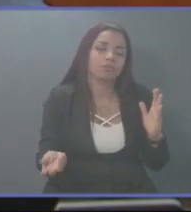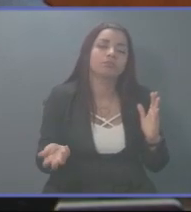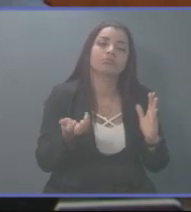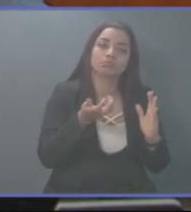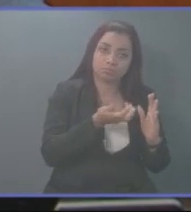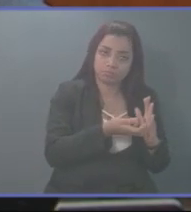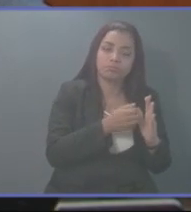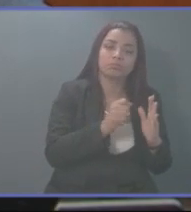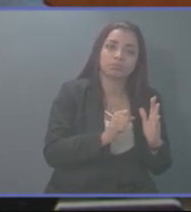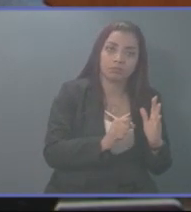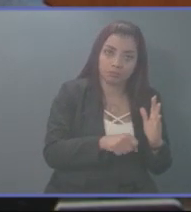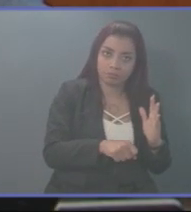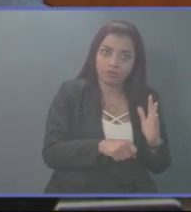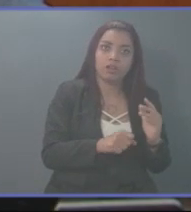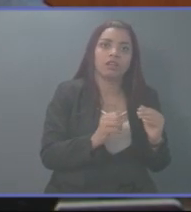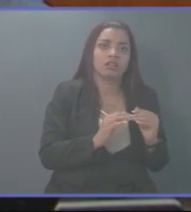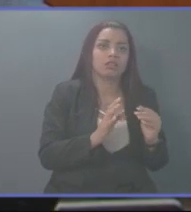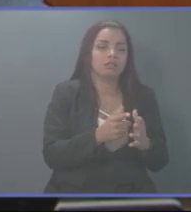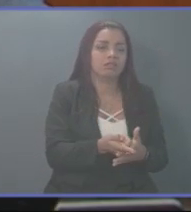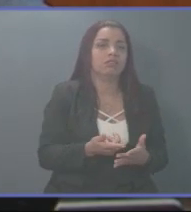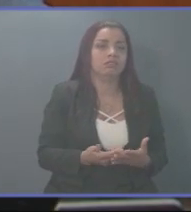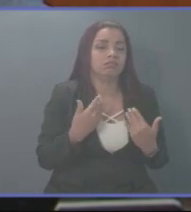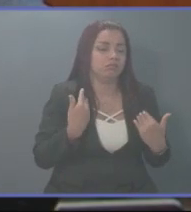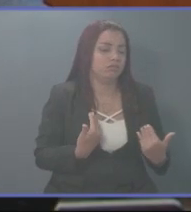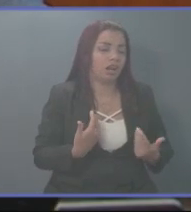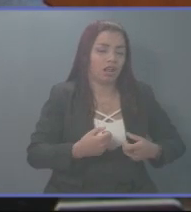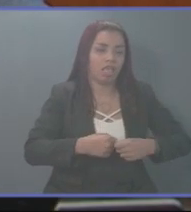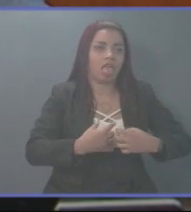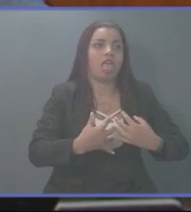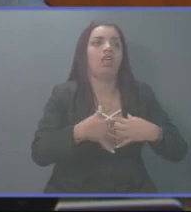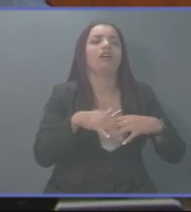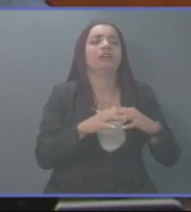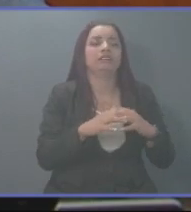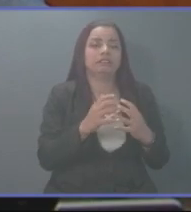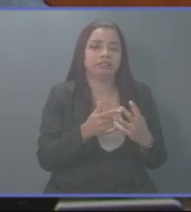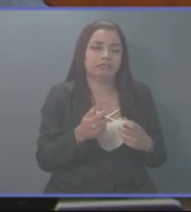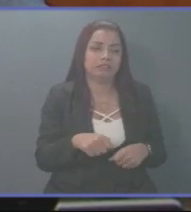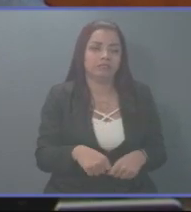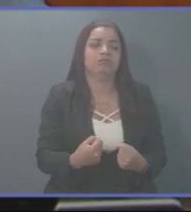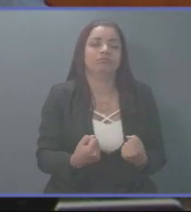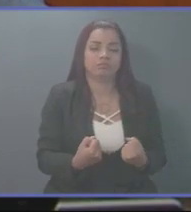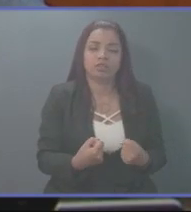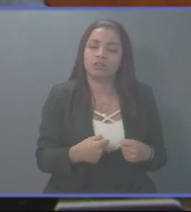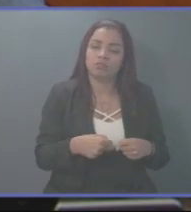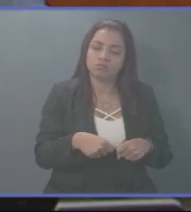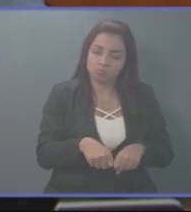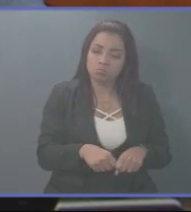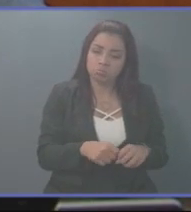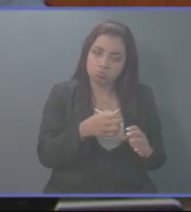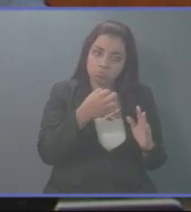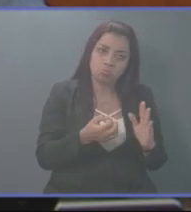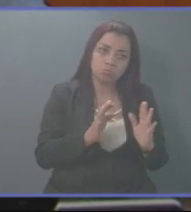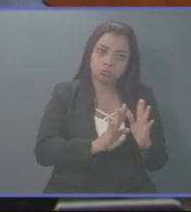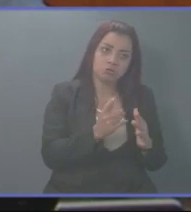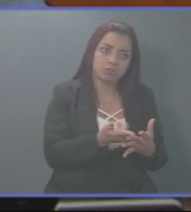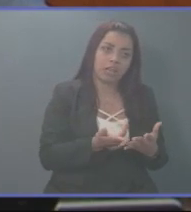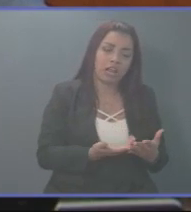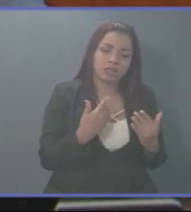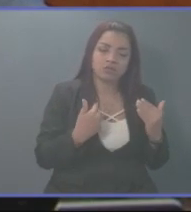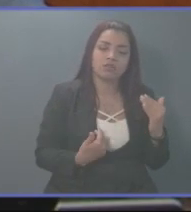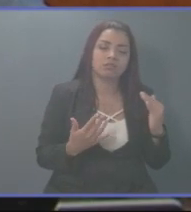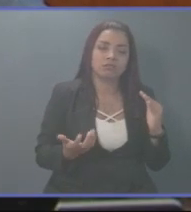también a la restitución de los derechos que le hubieran sido vulnerados como consecuencia del desplazamiento. Al no